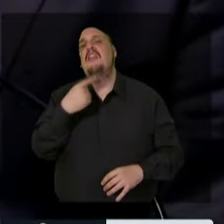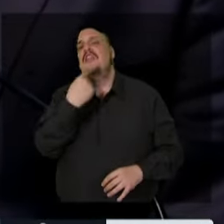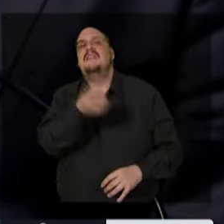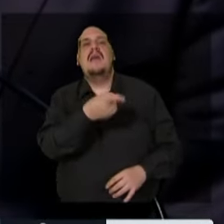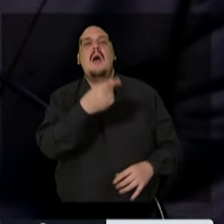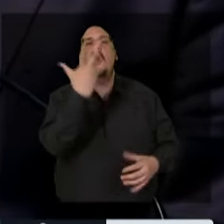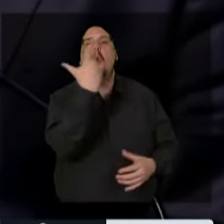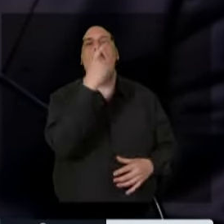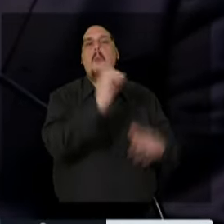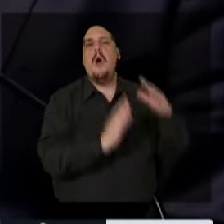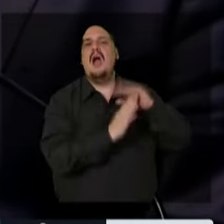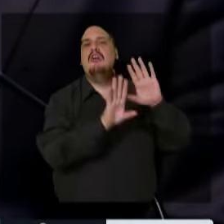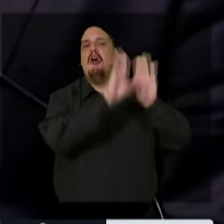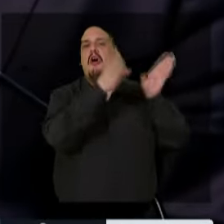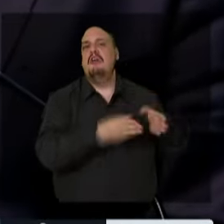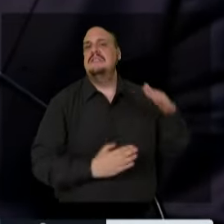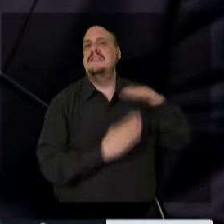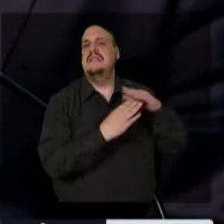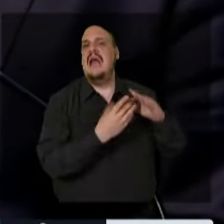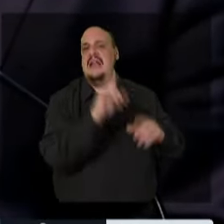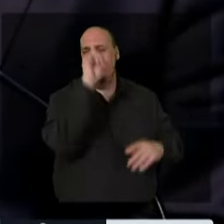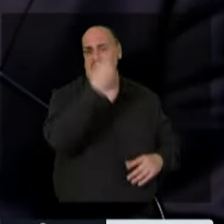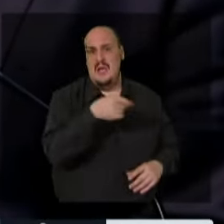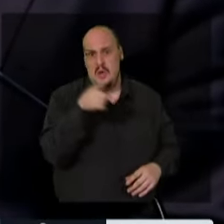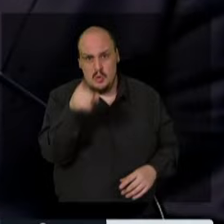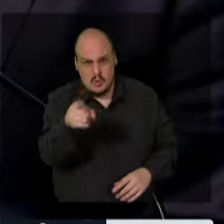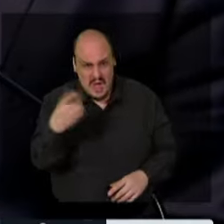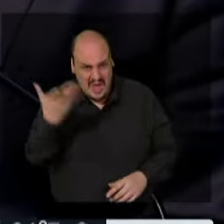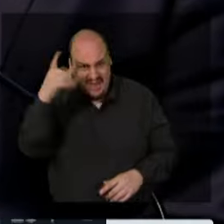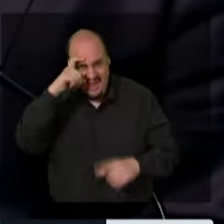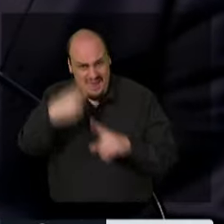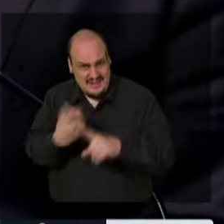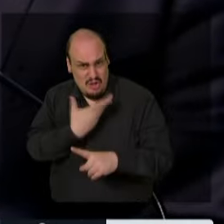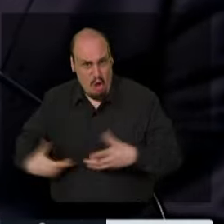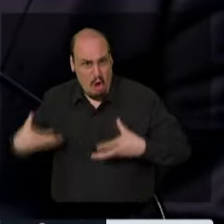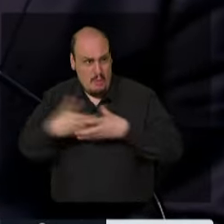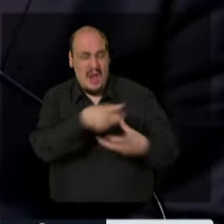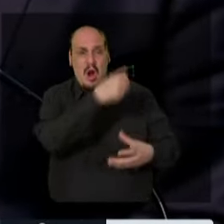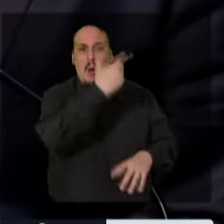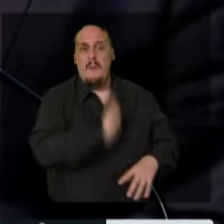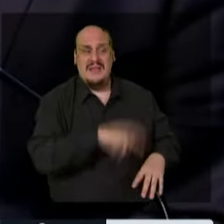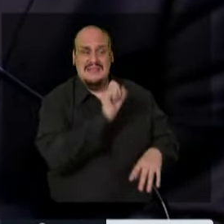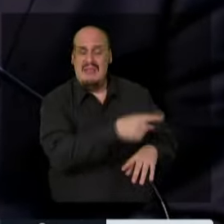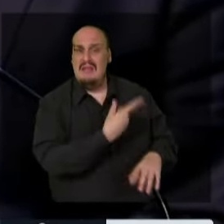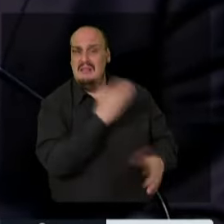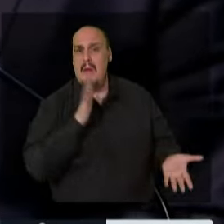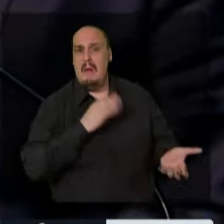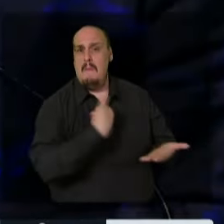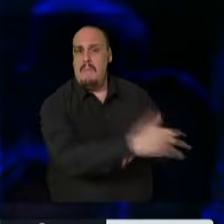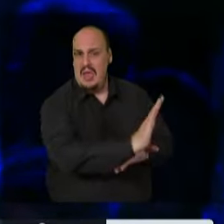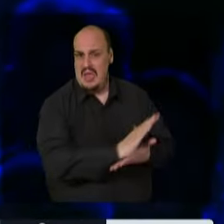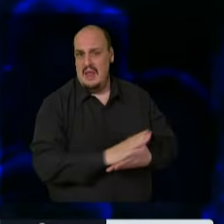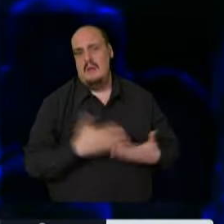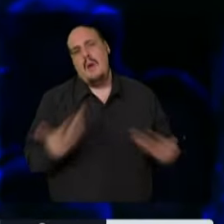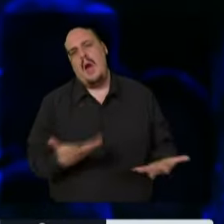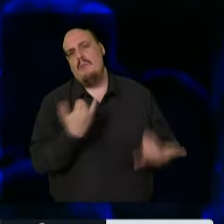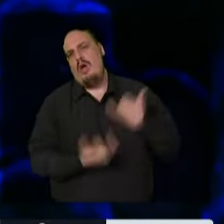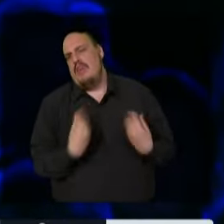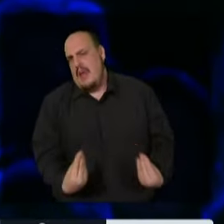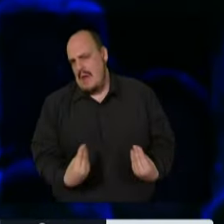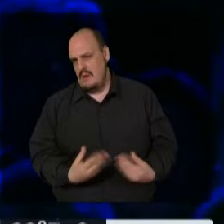Central, que cuando usted fue gobierno se llevaron puesto al presidente del Banco Central generando una hecatombe. Vamos, ¿de qué me está hablando? Gracias,